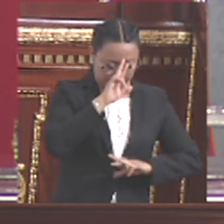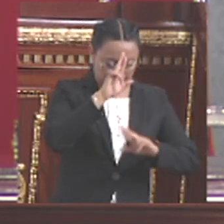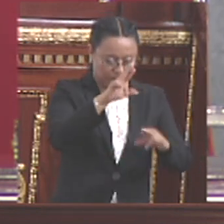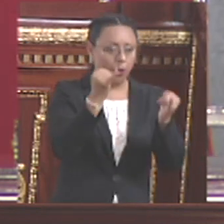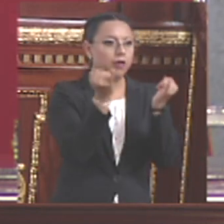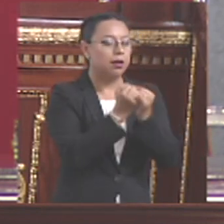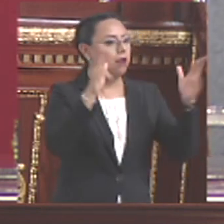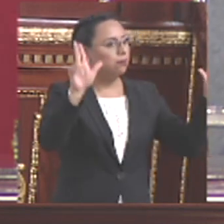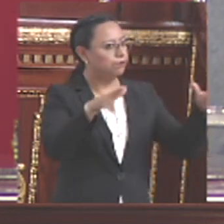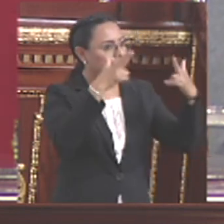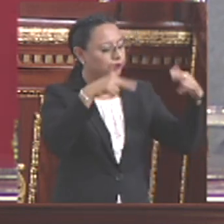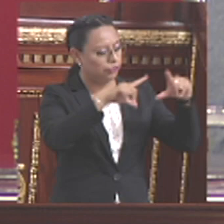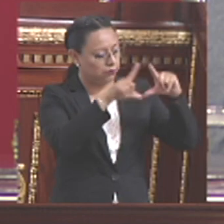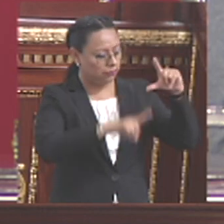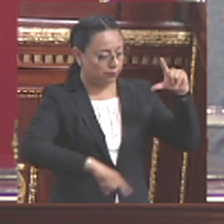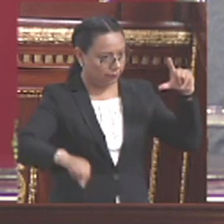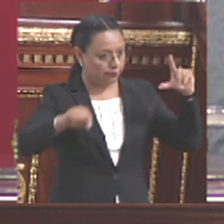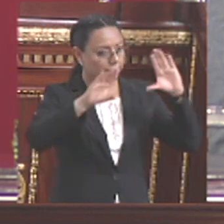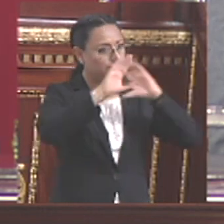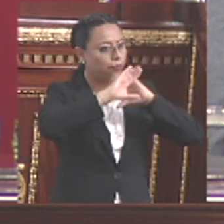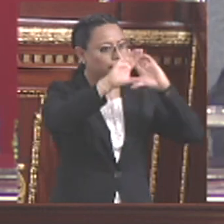el himno nacional.